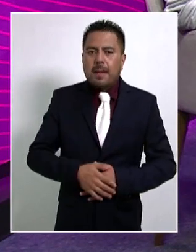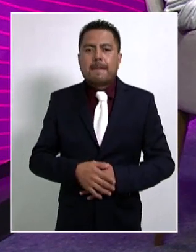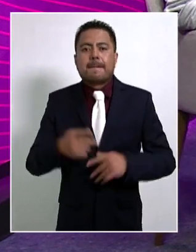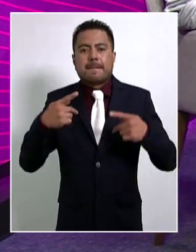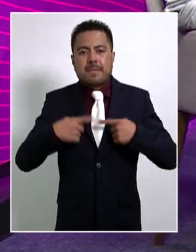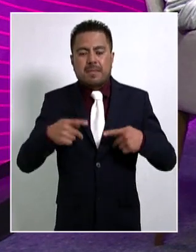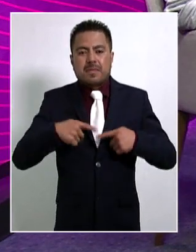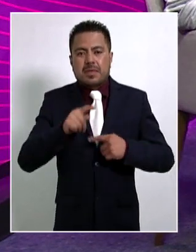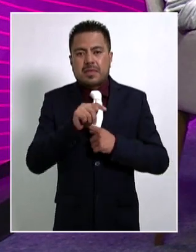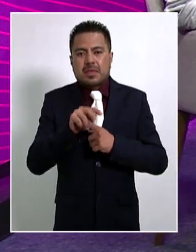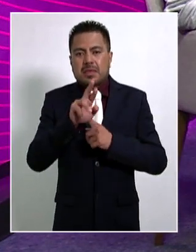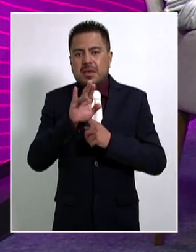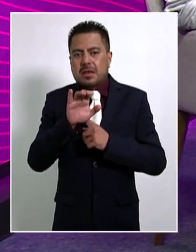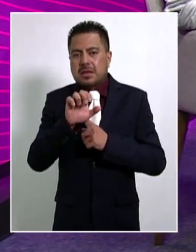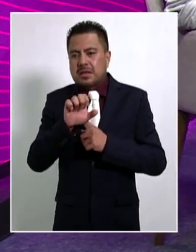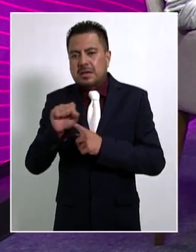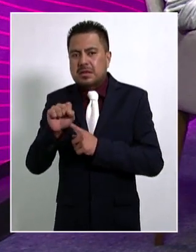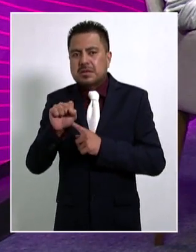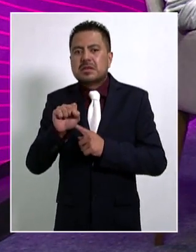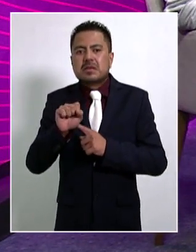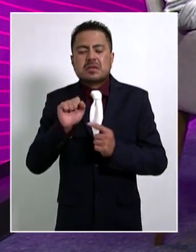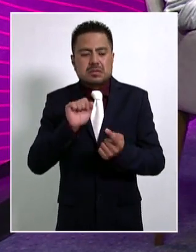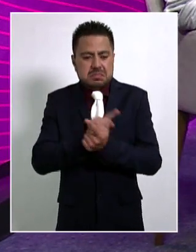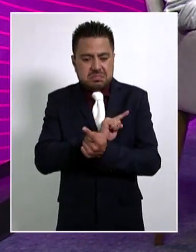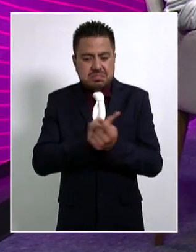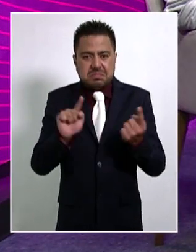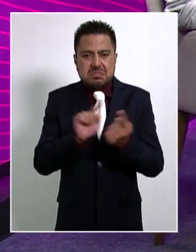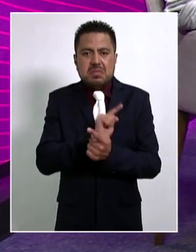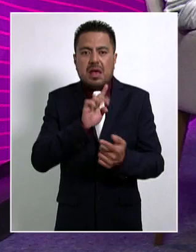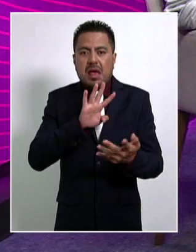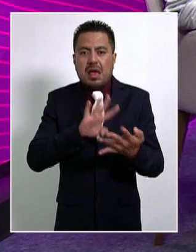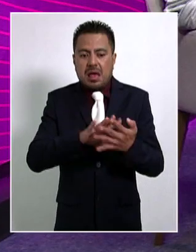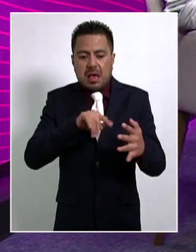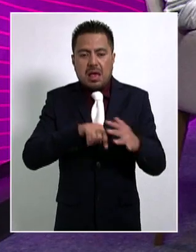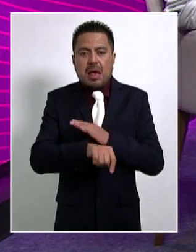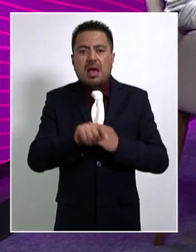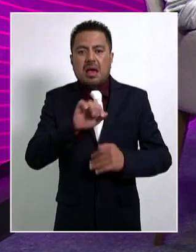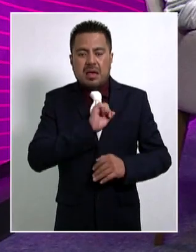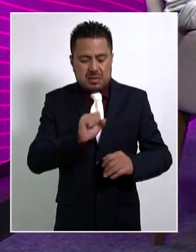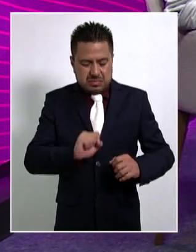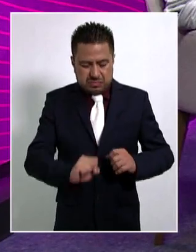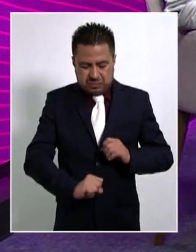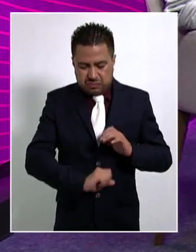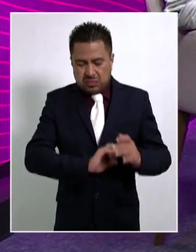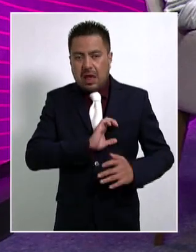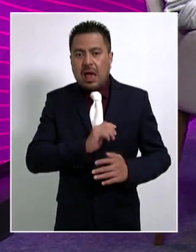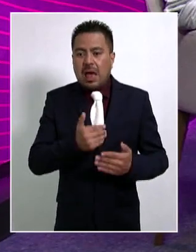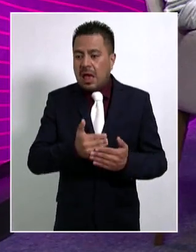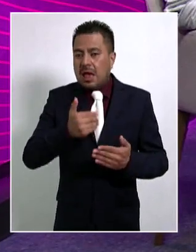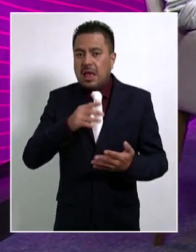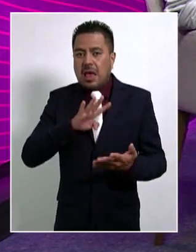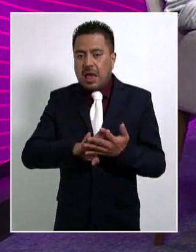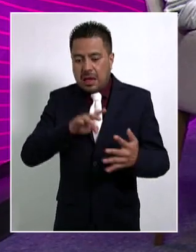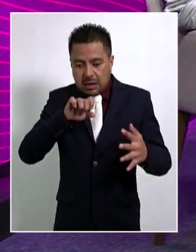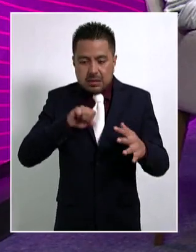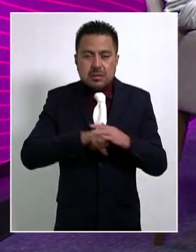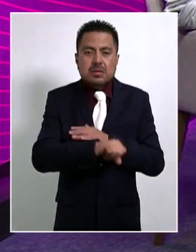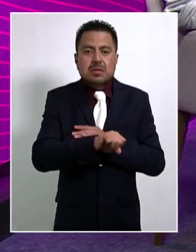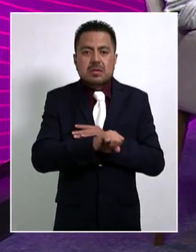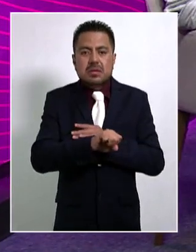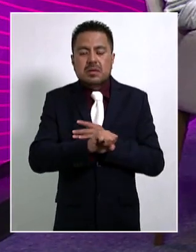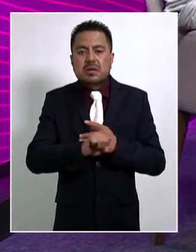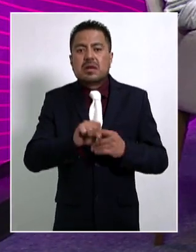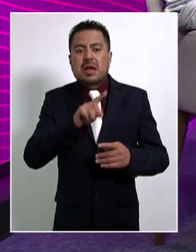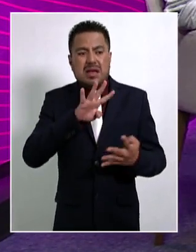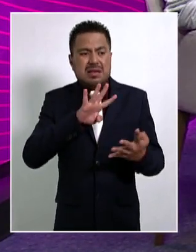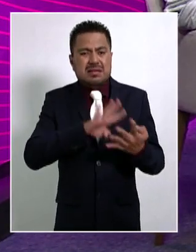las personas trans enfrentan en prisión lo que vienen cargando desde antes de llegar a prisión. O sea,